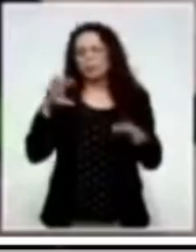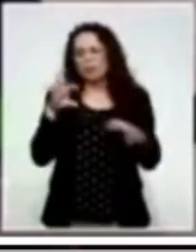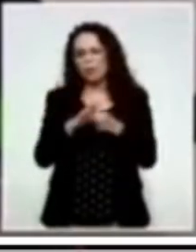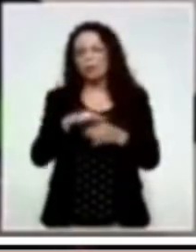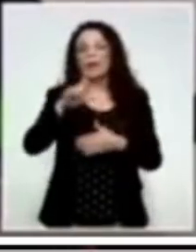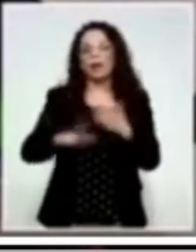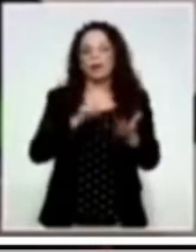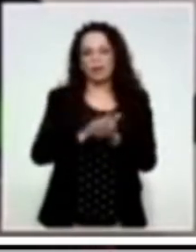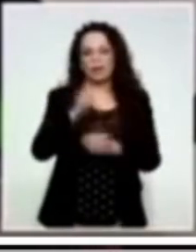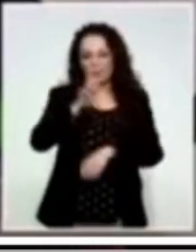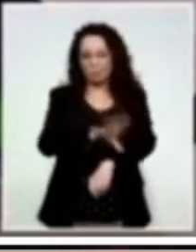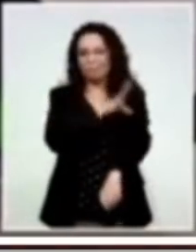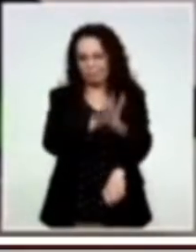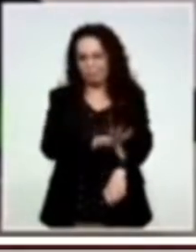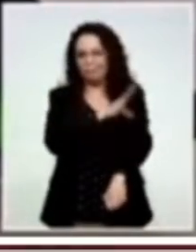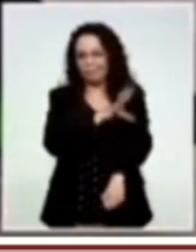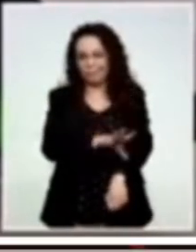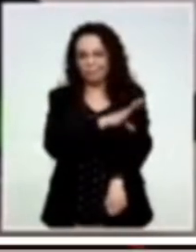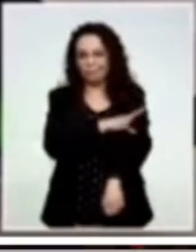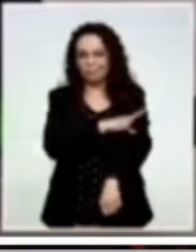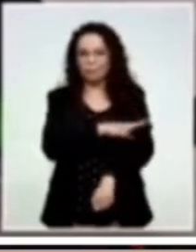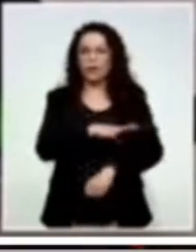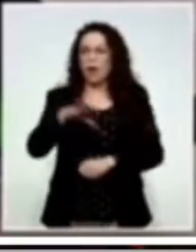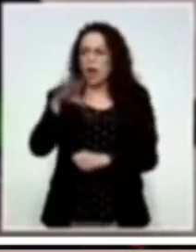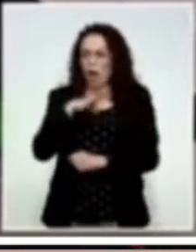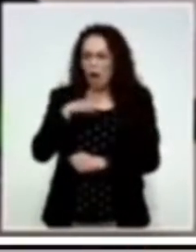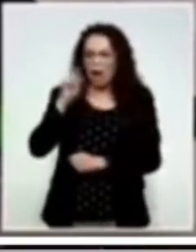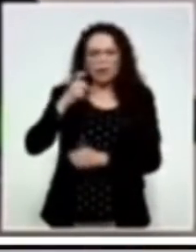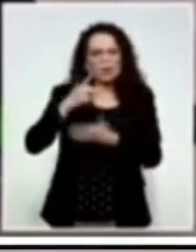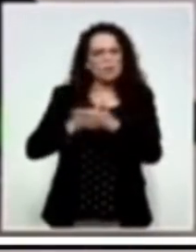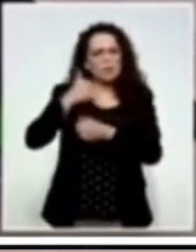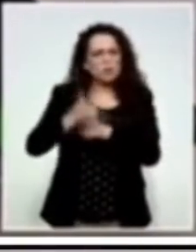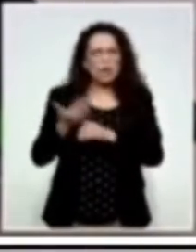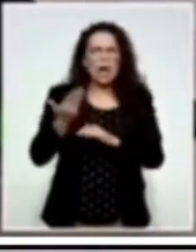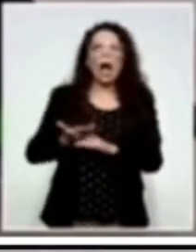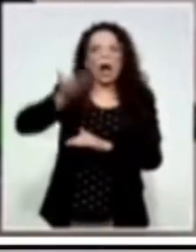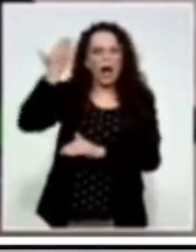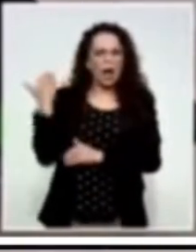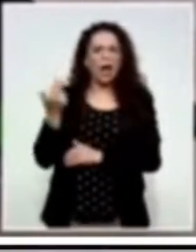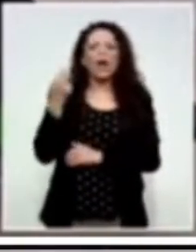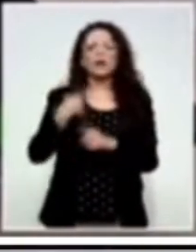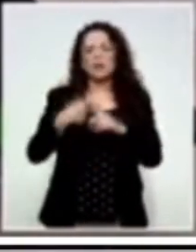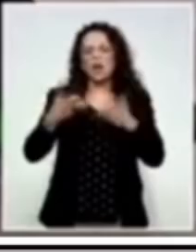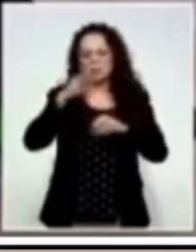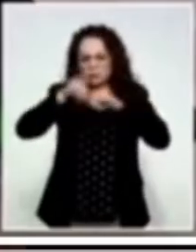ley de la industria eléctrica. Se dice que existía un proyecto que había dejado elaborado el ministro Franco y que sobre la ley de la